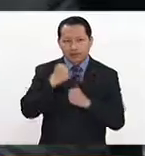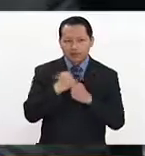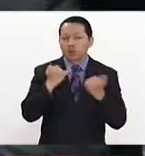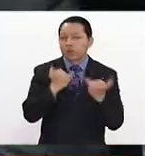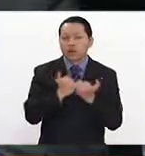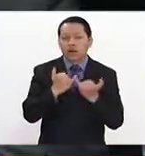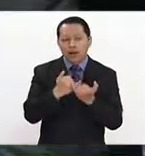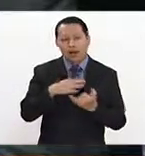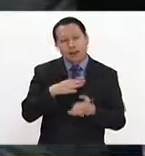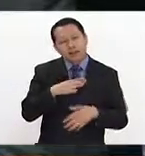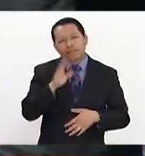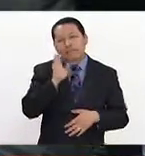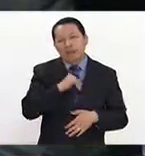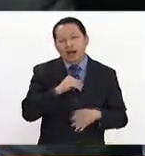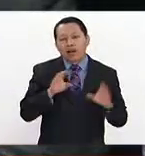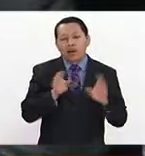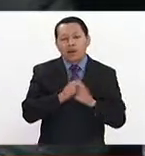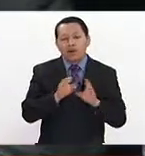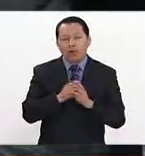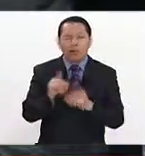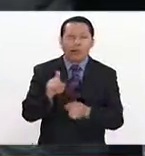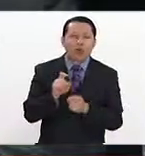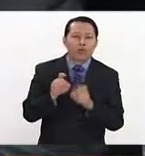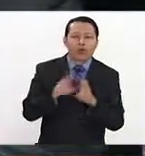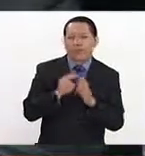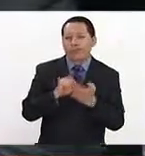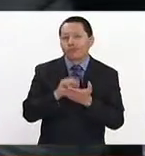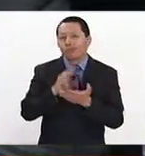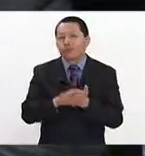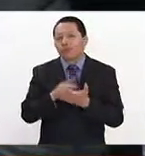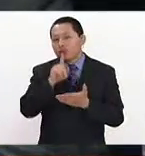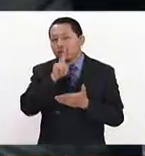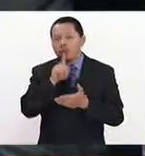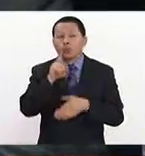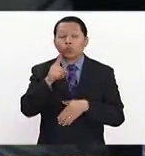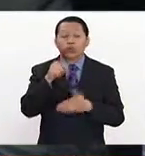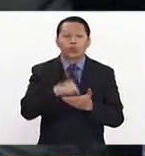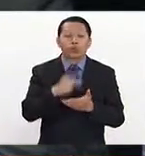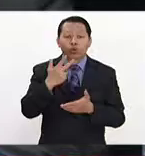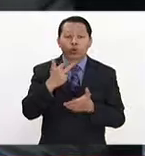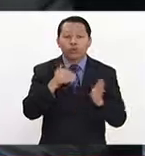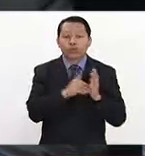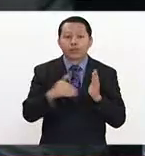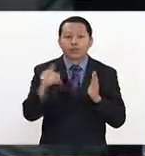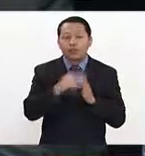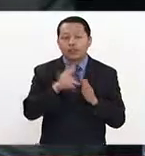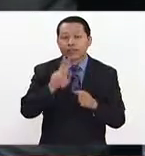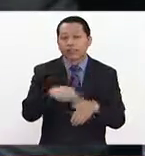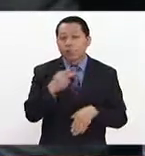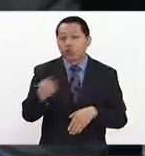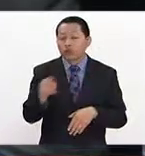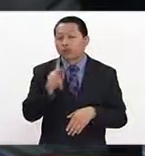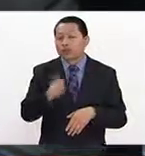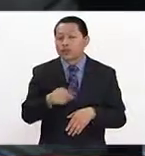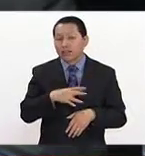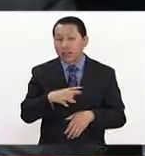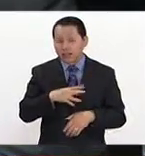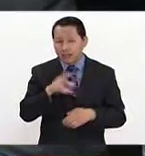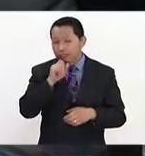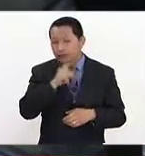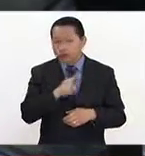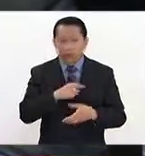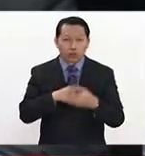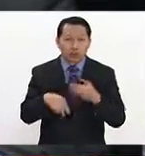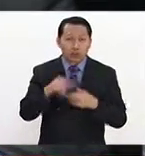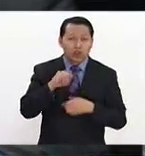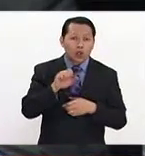salió manchado. Un cobro que no fue registrado de 1.8 millones de euros que le recibe a